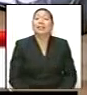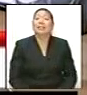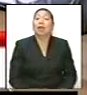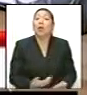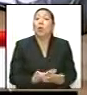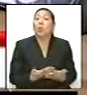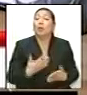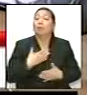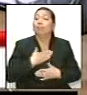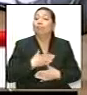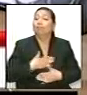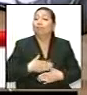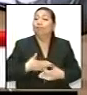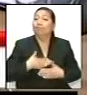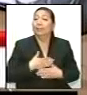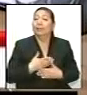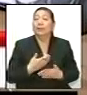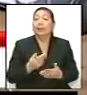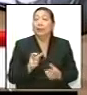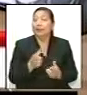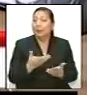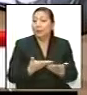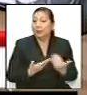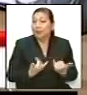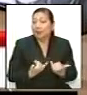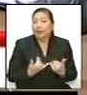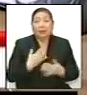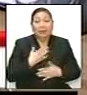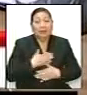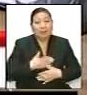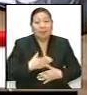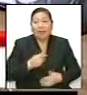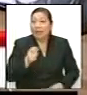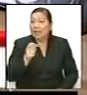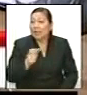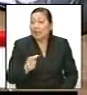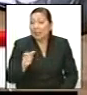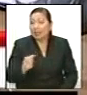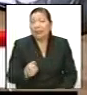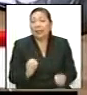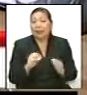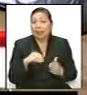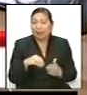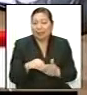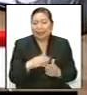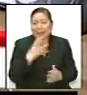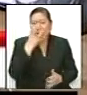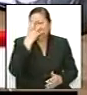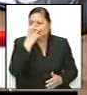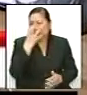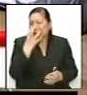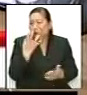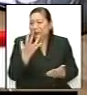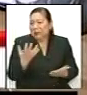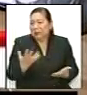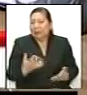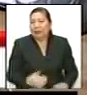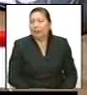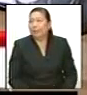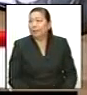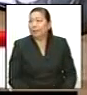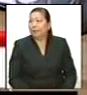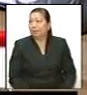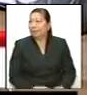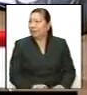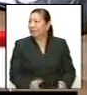hay una satisfacción al cliente, en este caso una satisfacción al ciudadano. El ciudadano se va amargado. Y